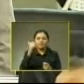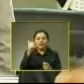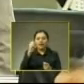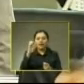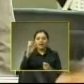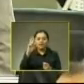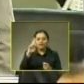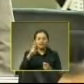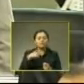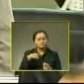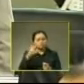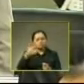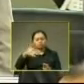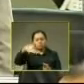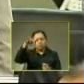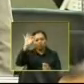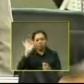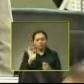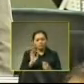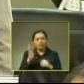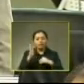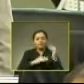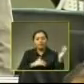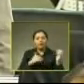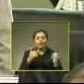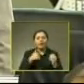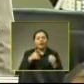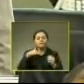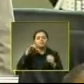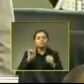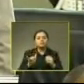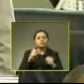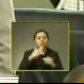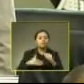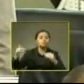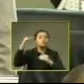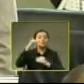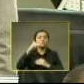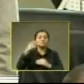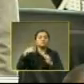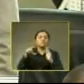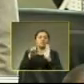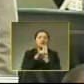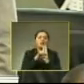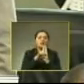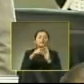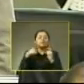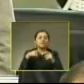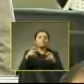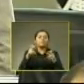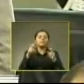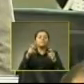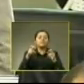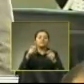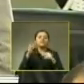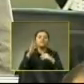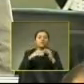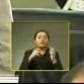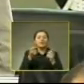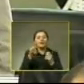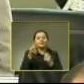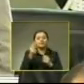cuenta que ha existido la supremacía de la ley y esa ley ha pervivido casi